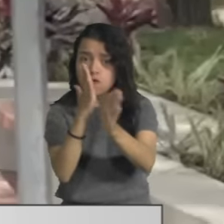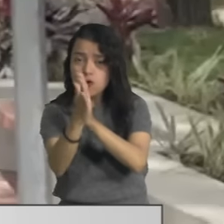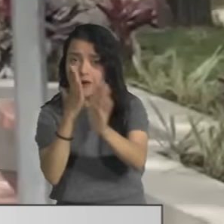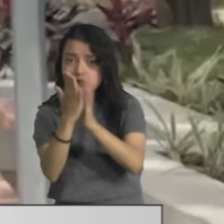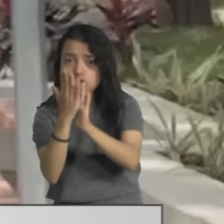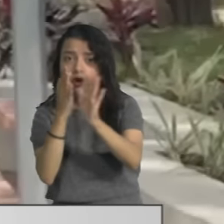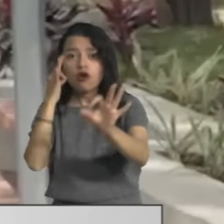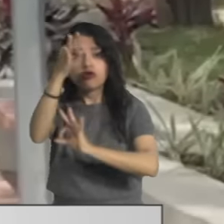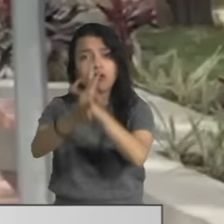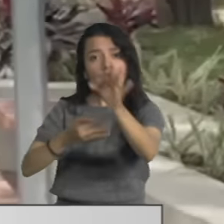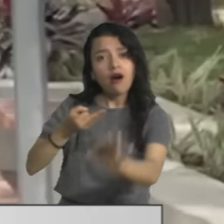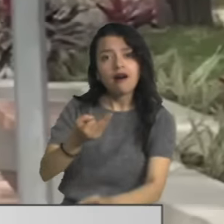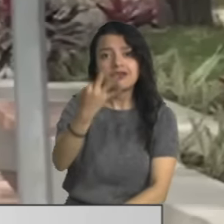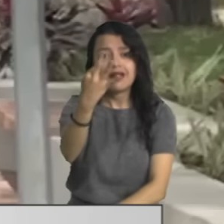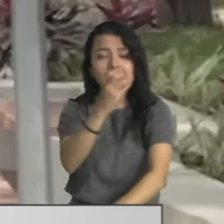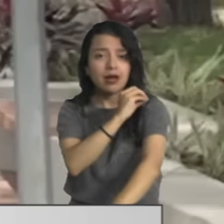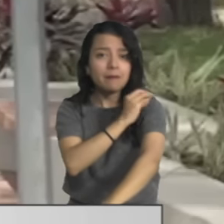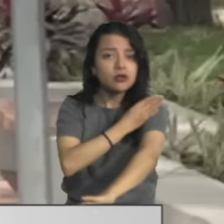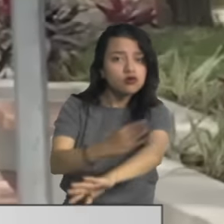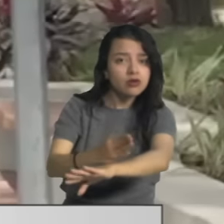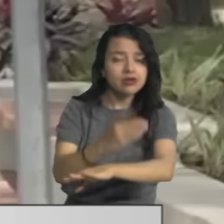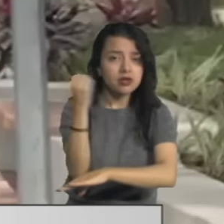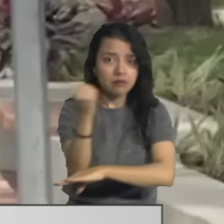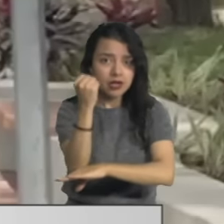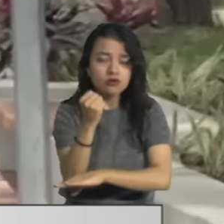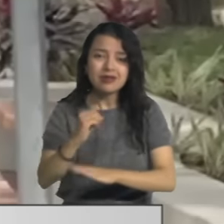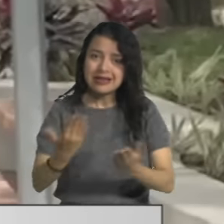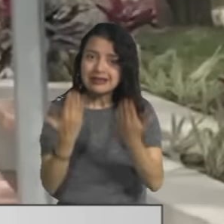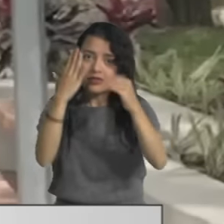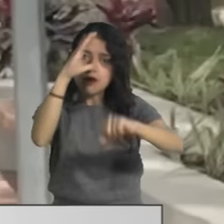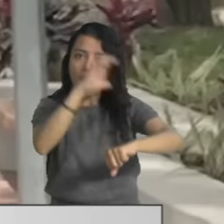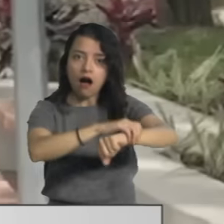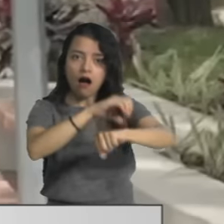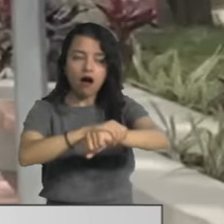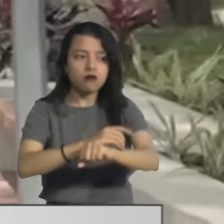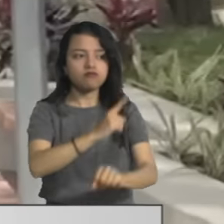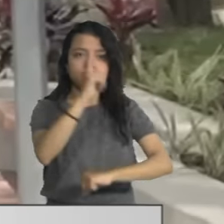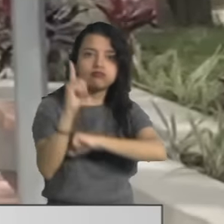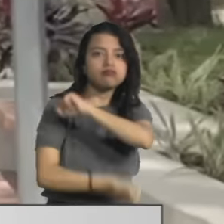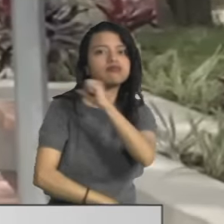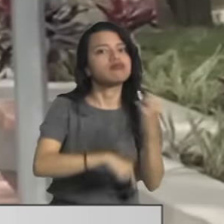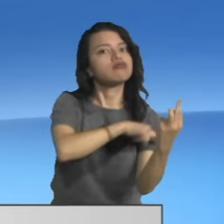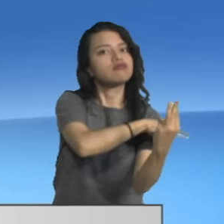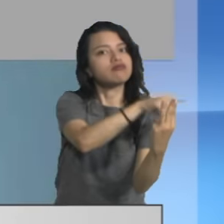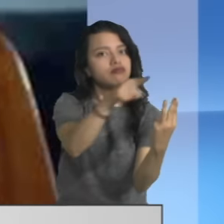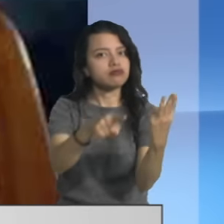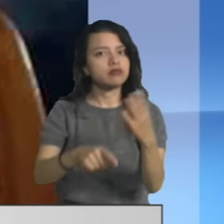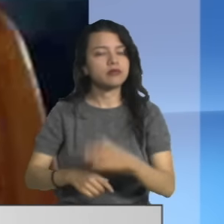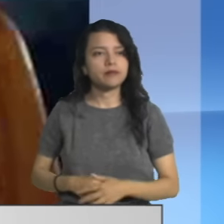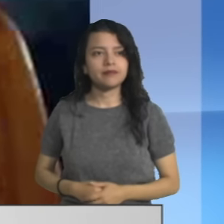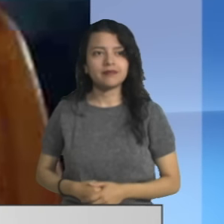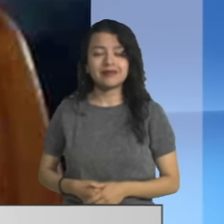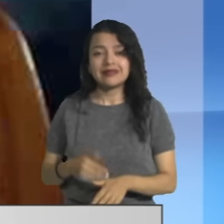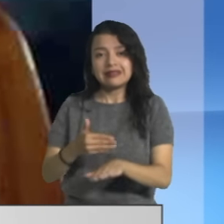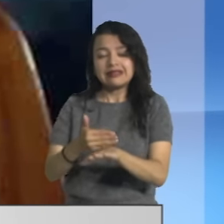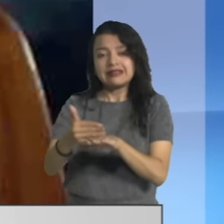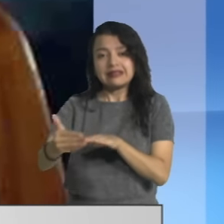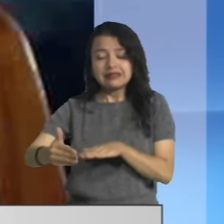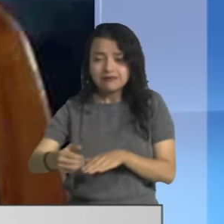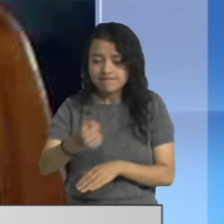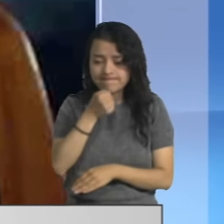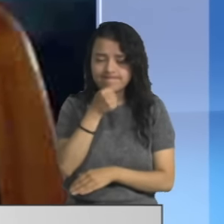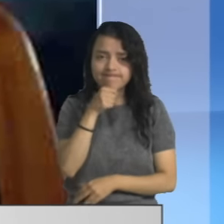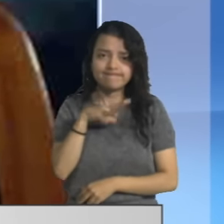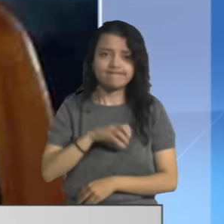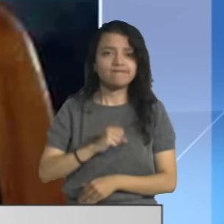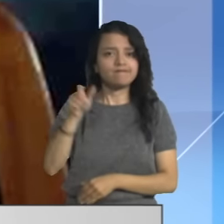millones de pesos a quienes aporten información que permita la judicialización de estos criminales. Horas después de darse a conocer el